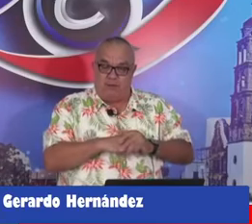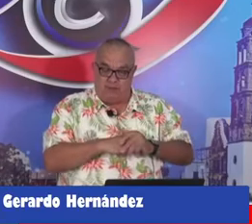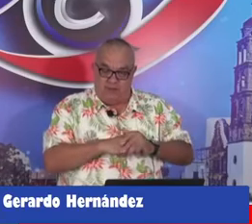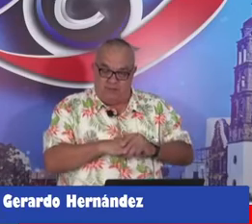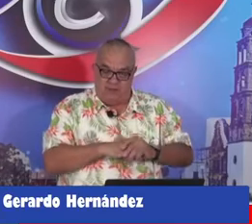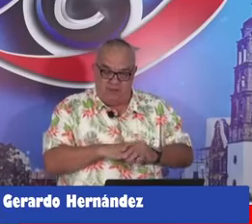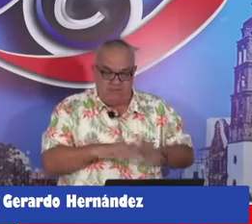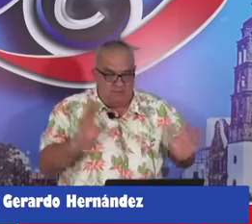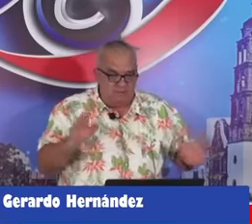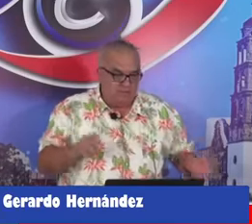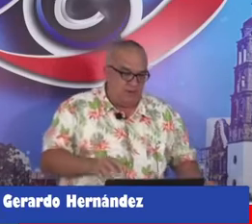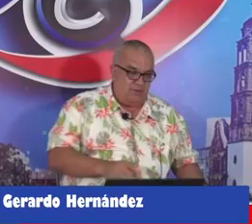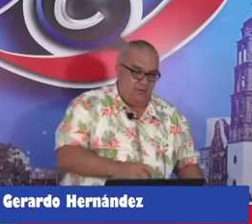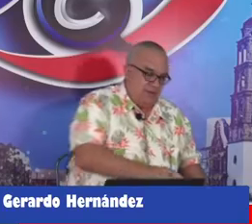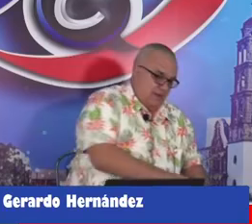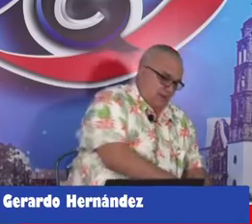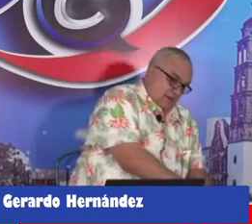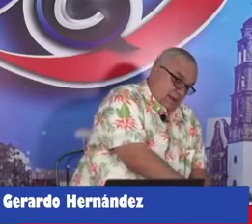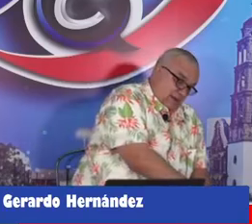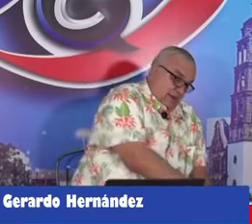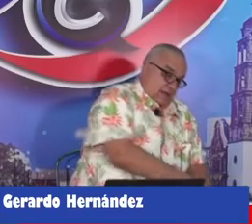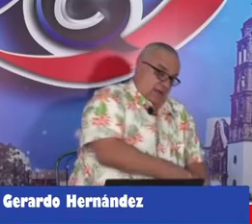por donde él vive.